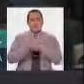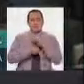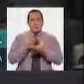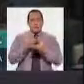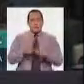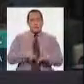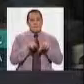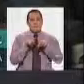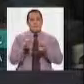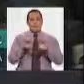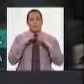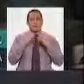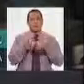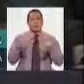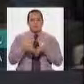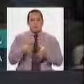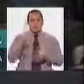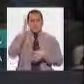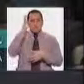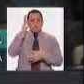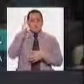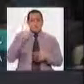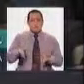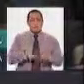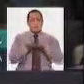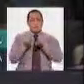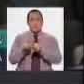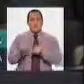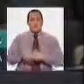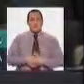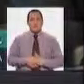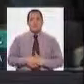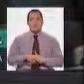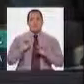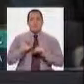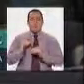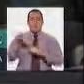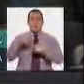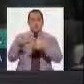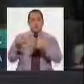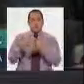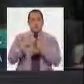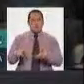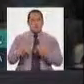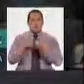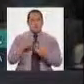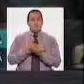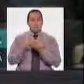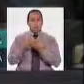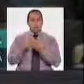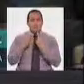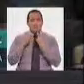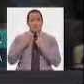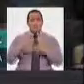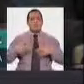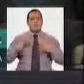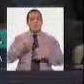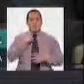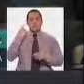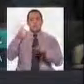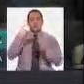los congresistas de la bancada fujimorista y a otros partidos que han dejado entrever de que podrían